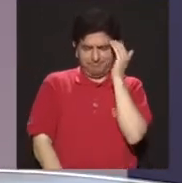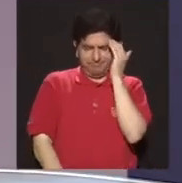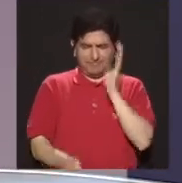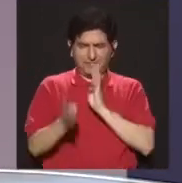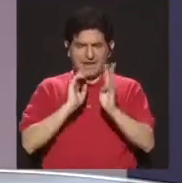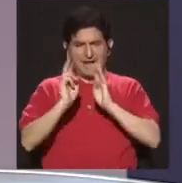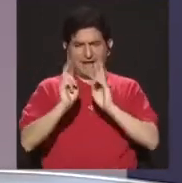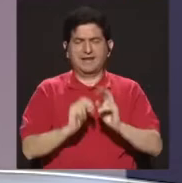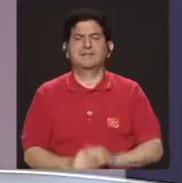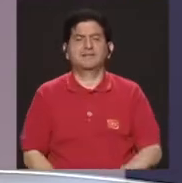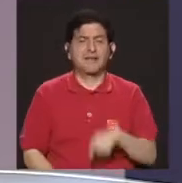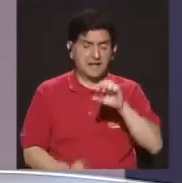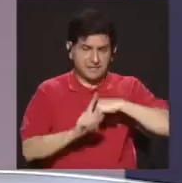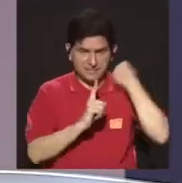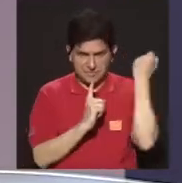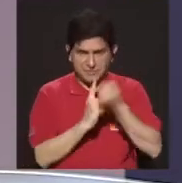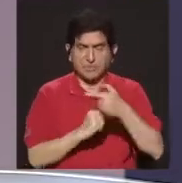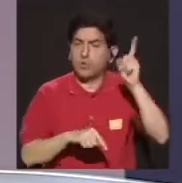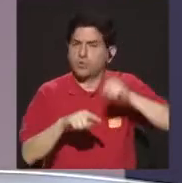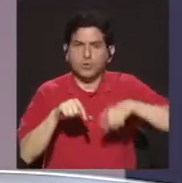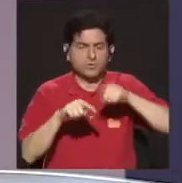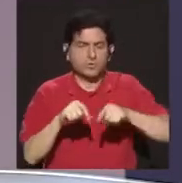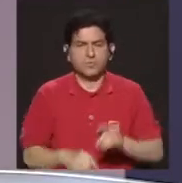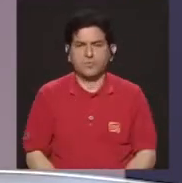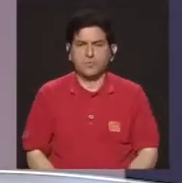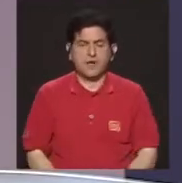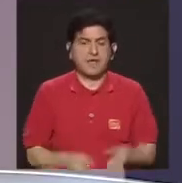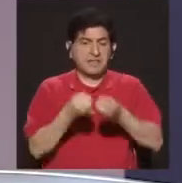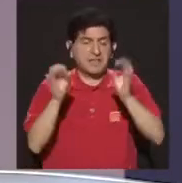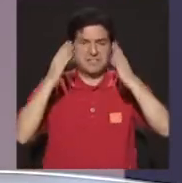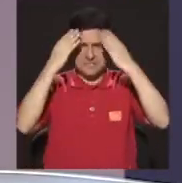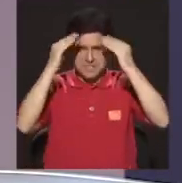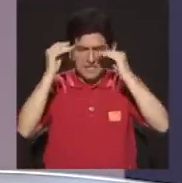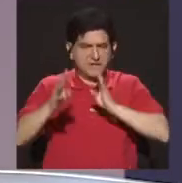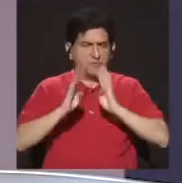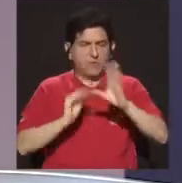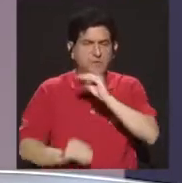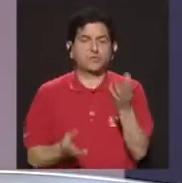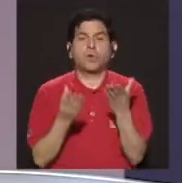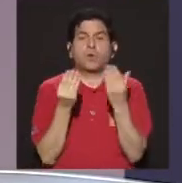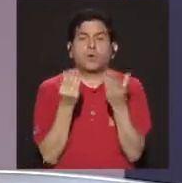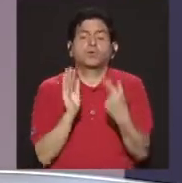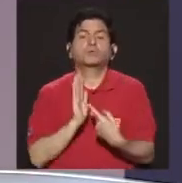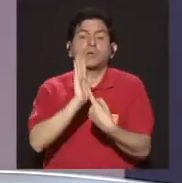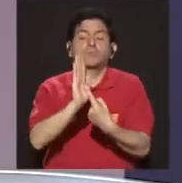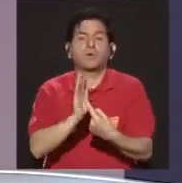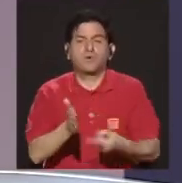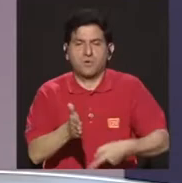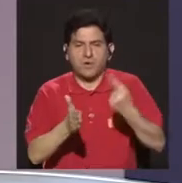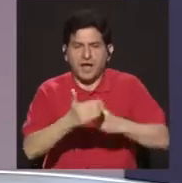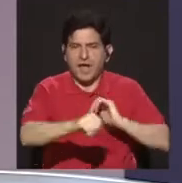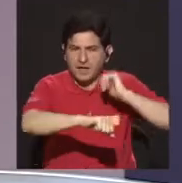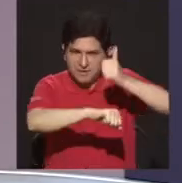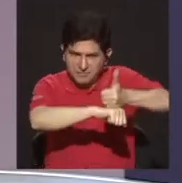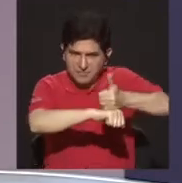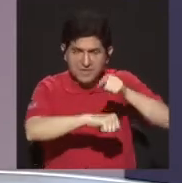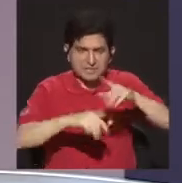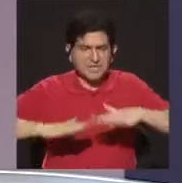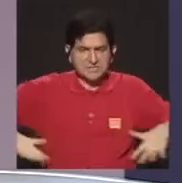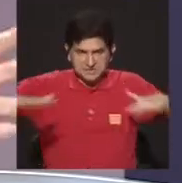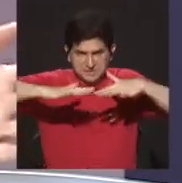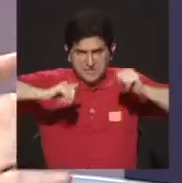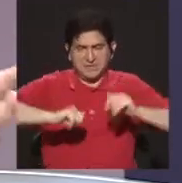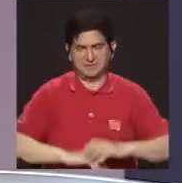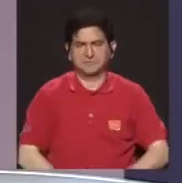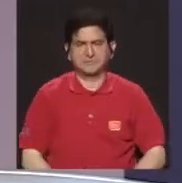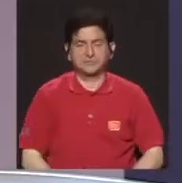hablar estos discursos y estas posibilidades no puede ser que hablemos con desinformación que hablemos desde el miedo que es lo que mucho se ha planteado a veces en algunos de estos espacios